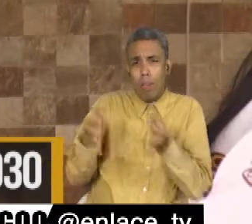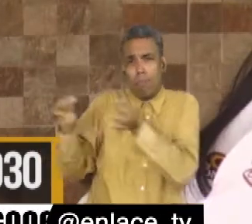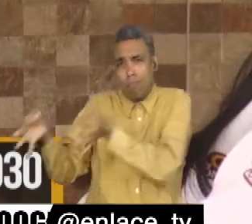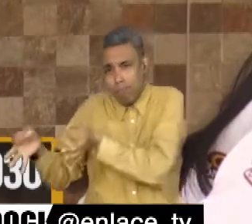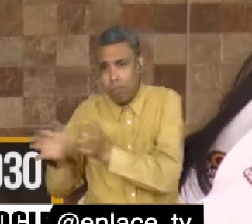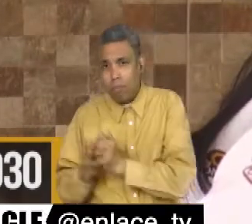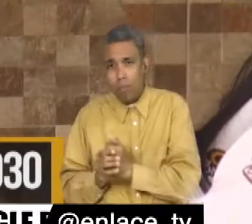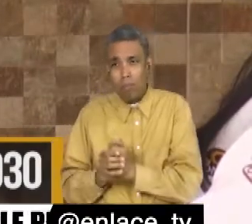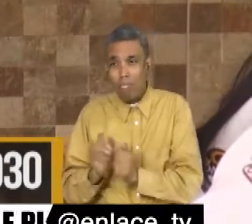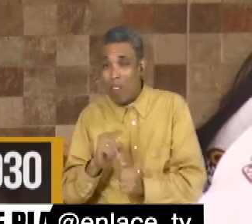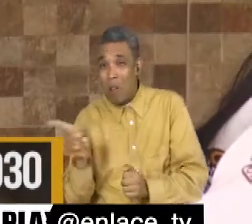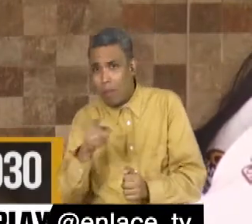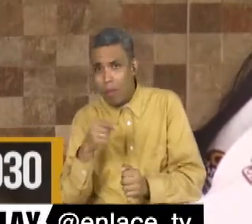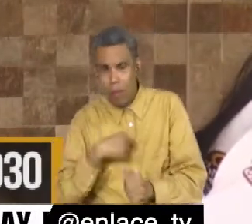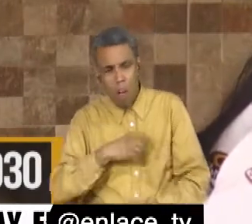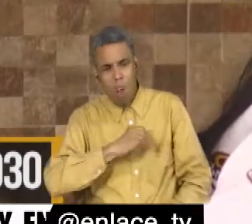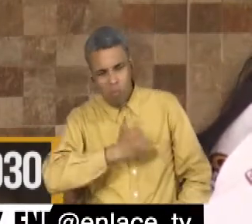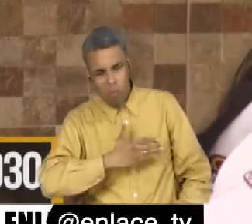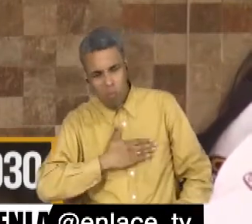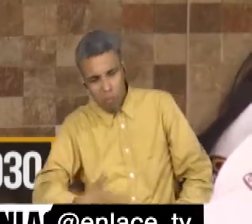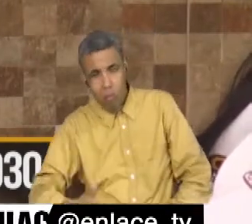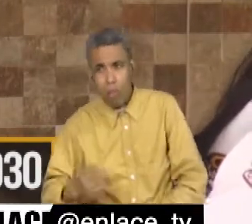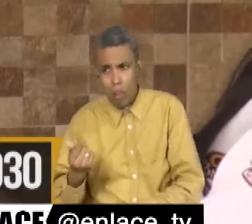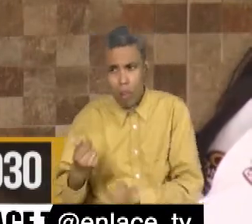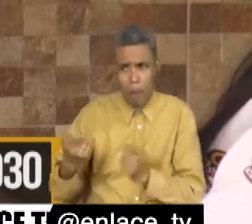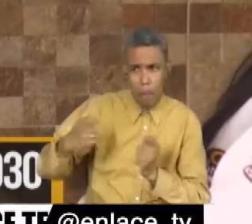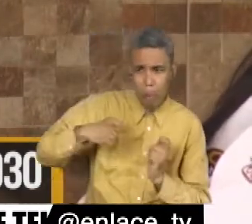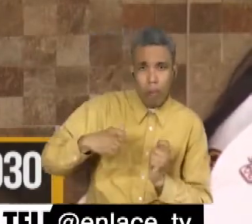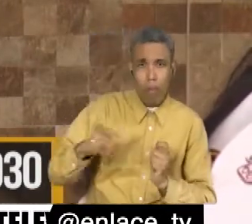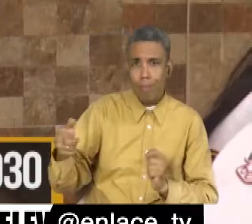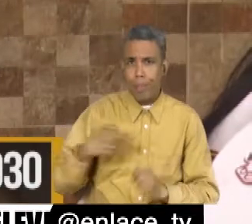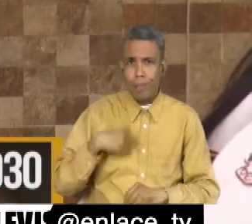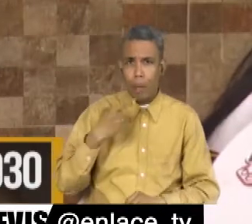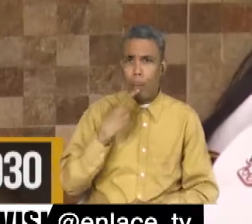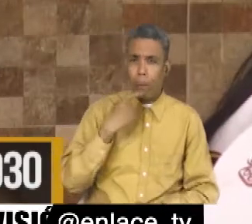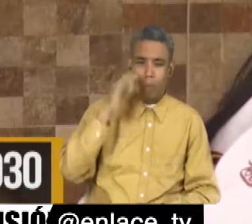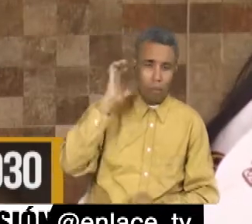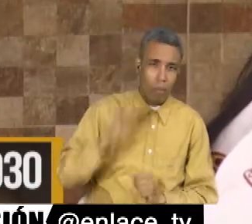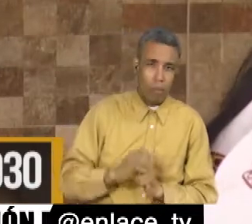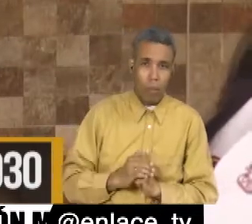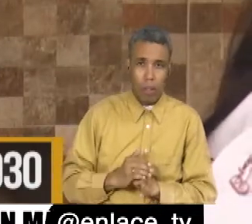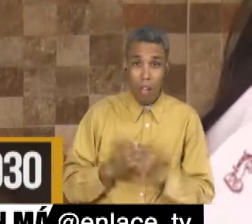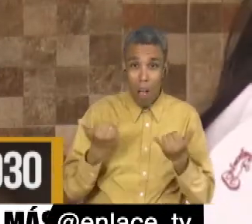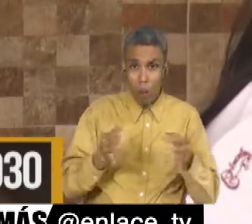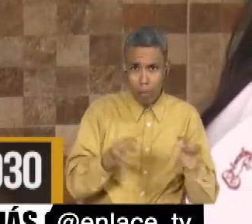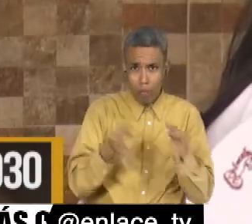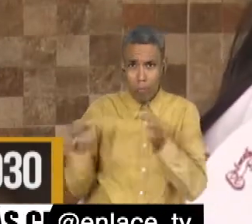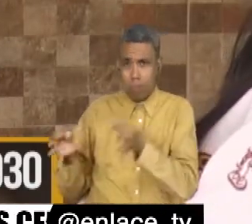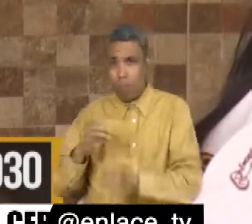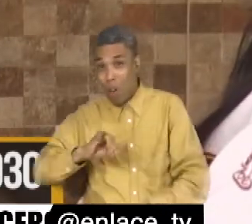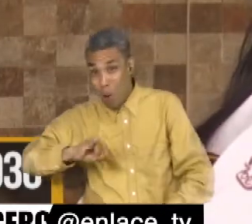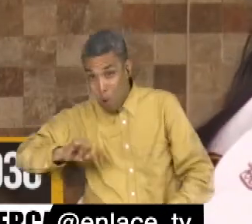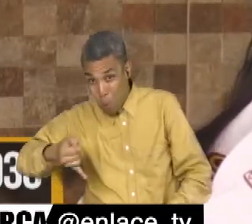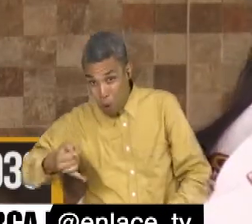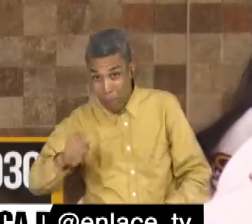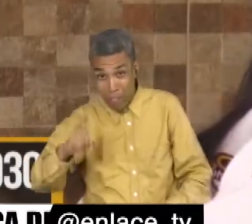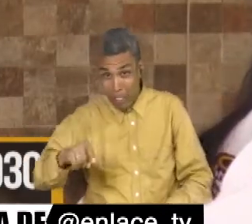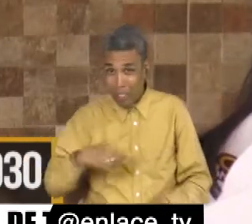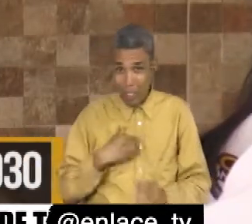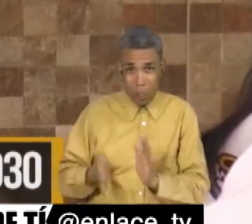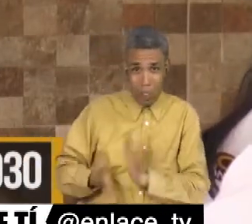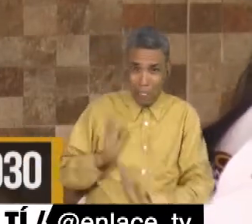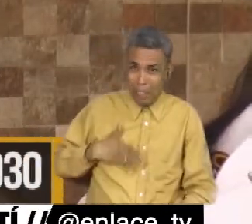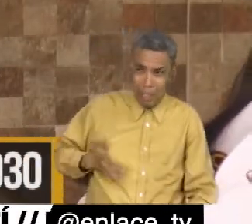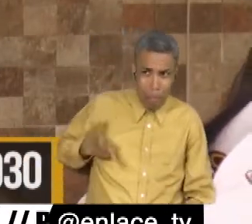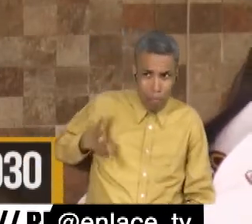colaboraban, pero en este momento nadie me colaboró. Ya me perdió, ya dieron la cita para el jueves y con el medio mediante necesito llevar el niño porque el niño